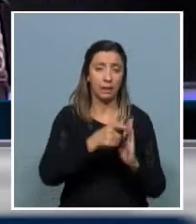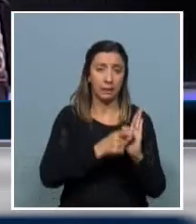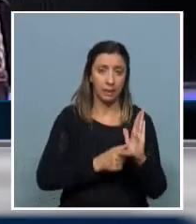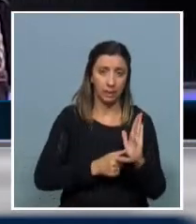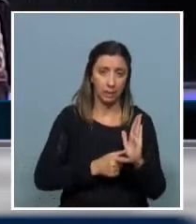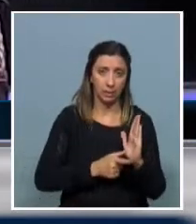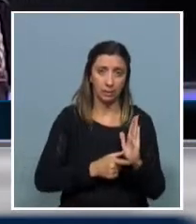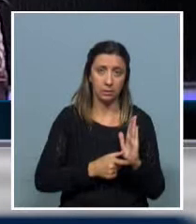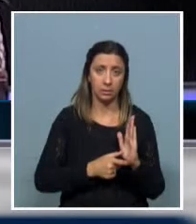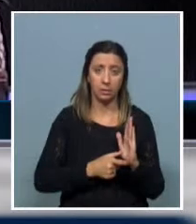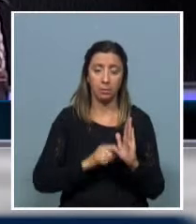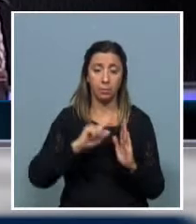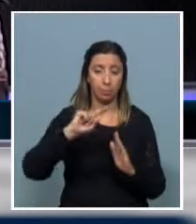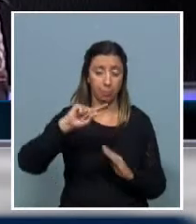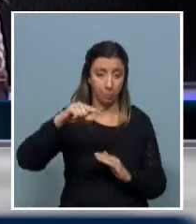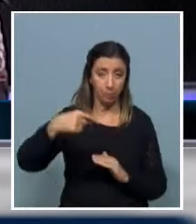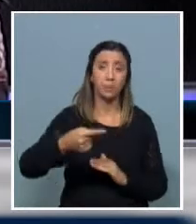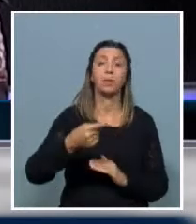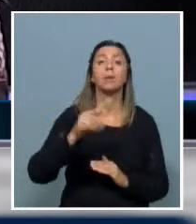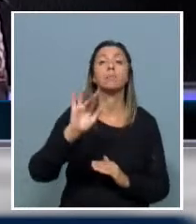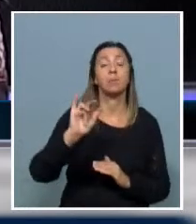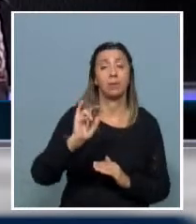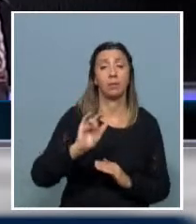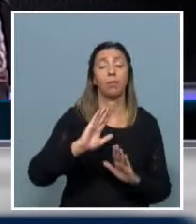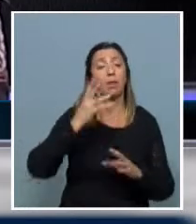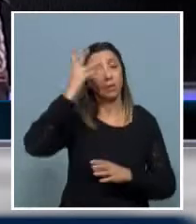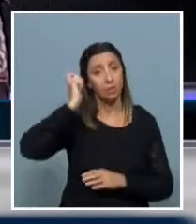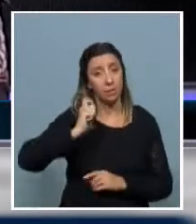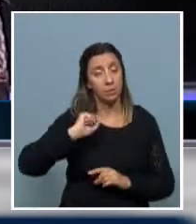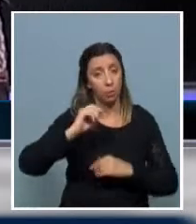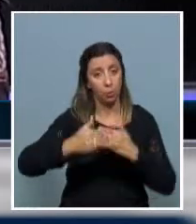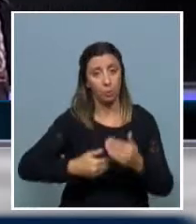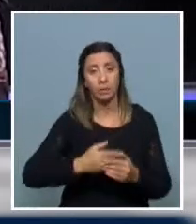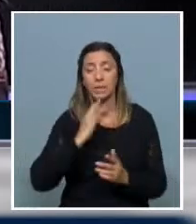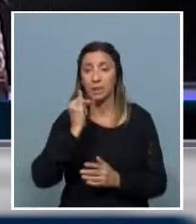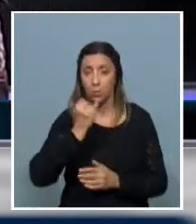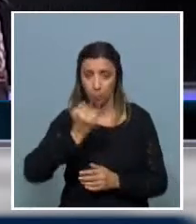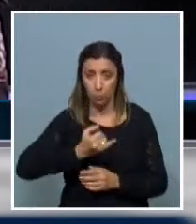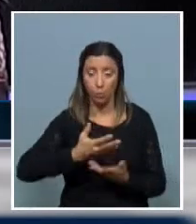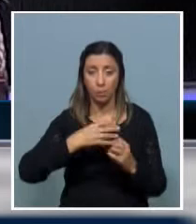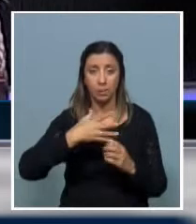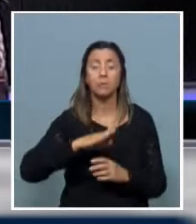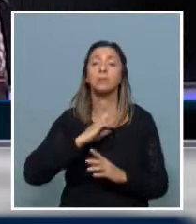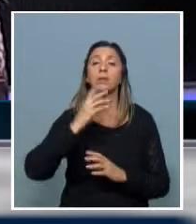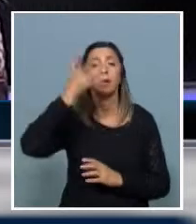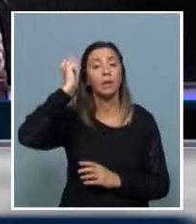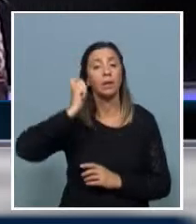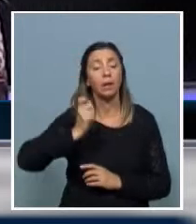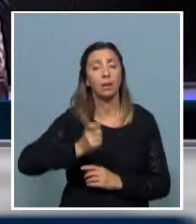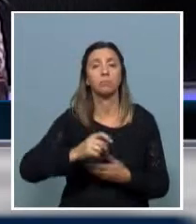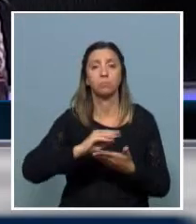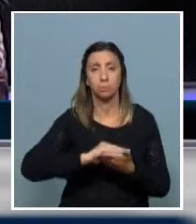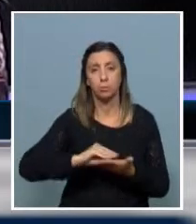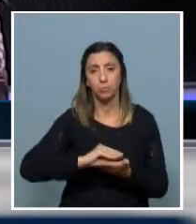de preadjudicación pasado mañana, después de eso se inicia el trámite, se recoge si hay o no denuncia y empieza el trámite de